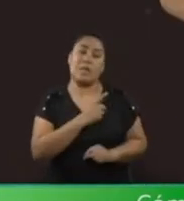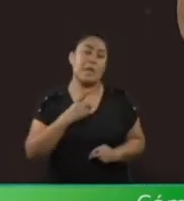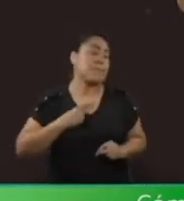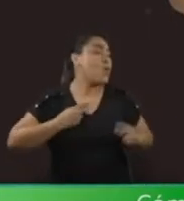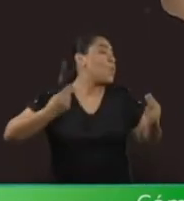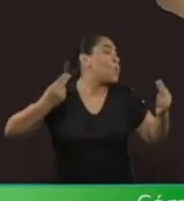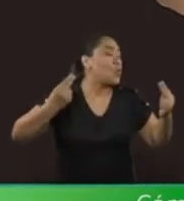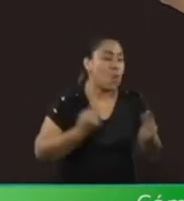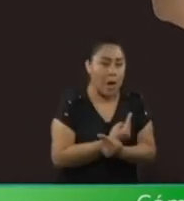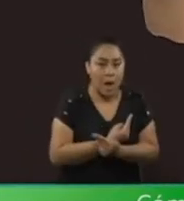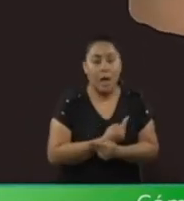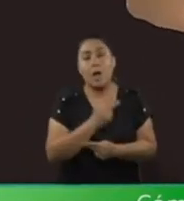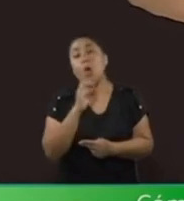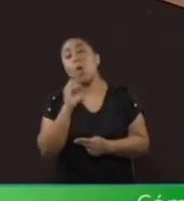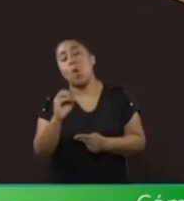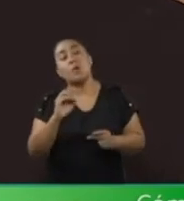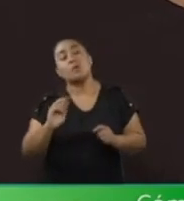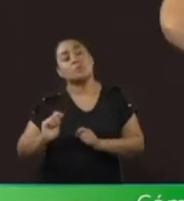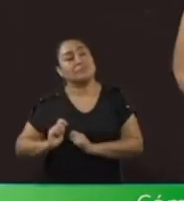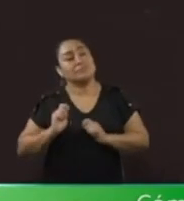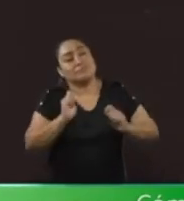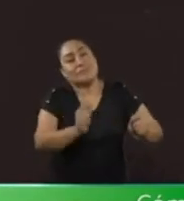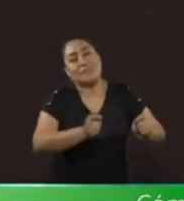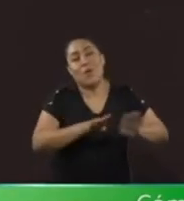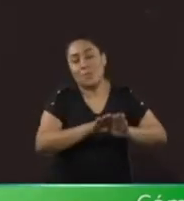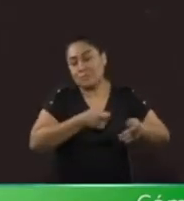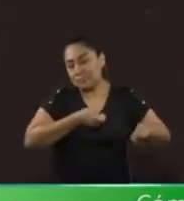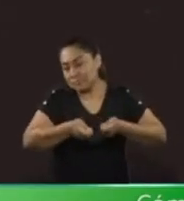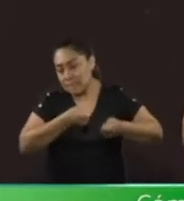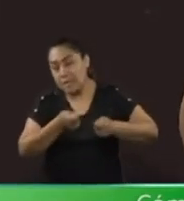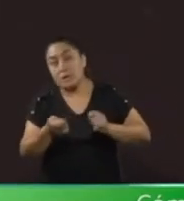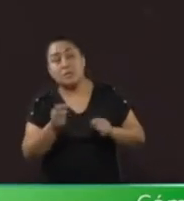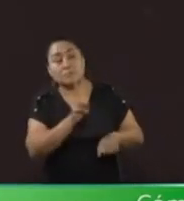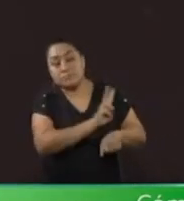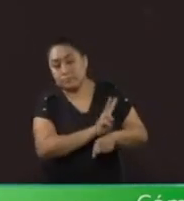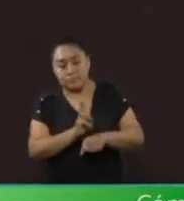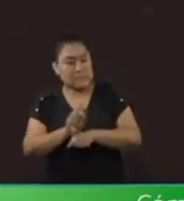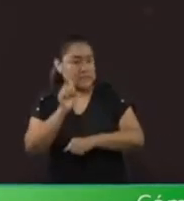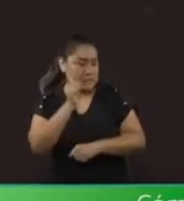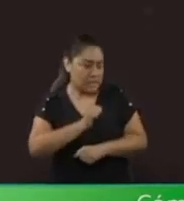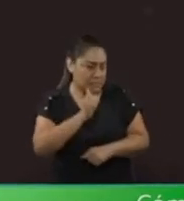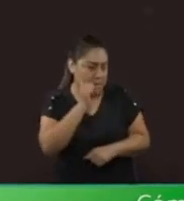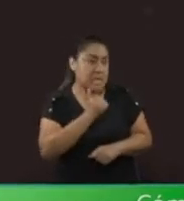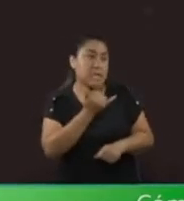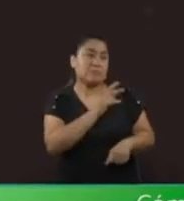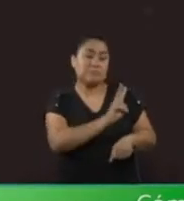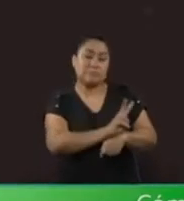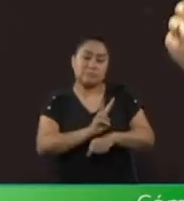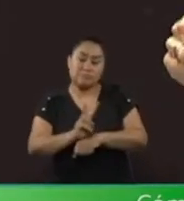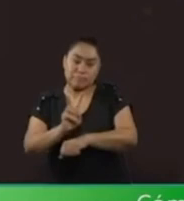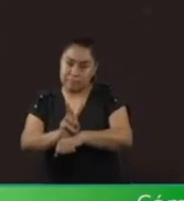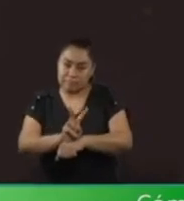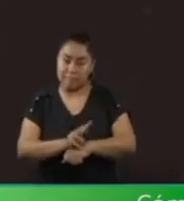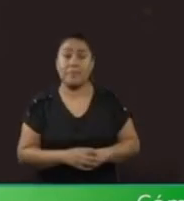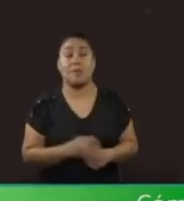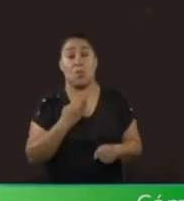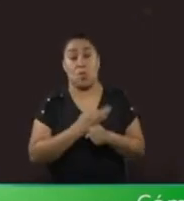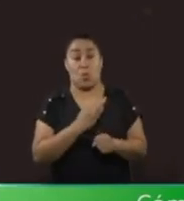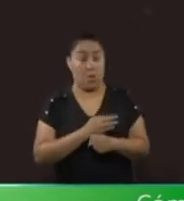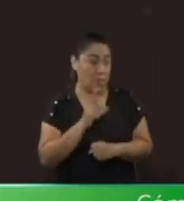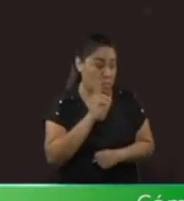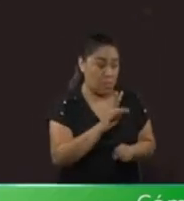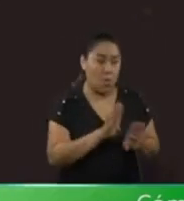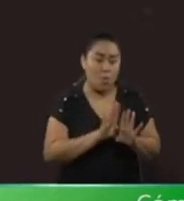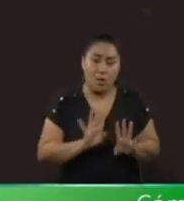extraordinaria, que tiene que ser subordinada y complementaria, que tiene que ser regulada y que tiene que ser fiscalizada, y con la atrocidad que están a punto